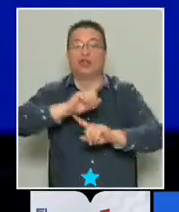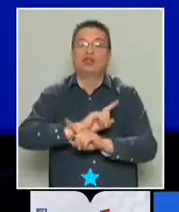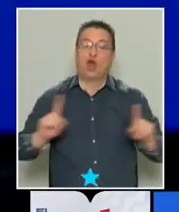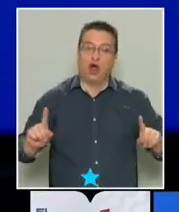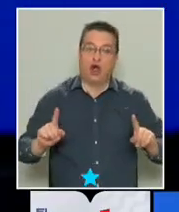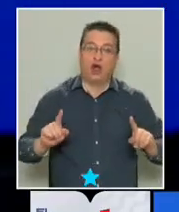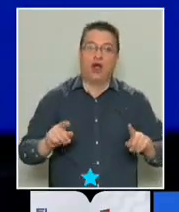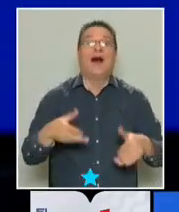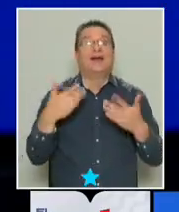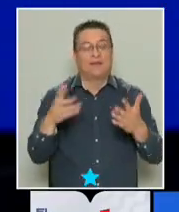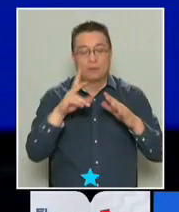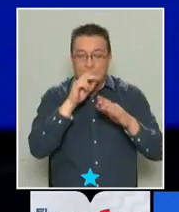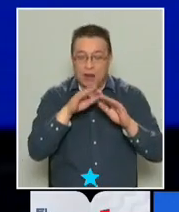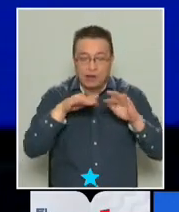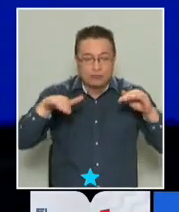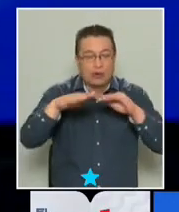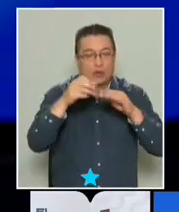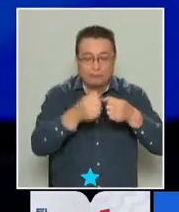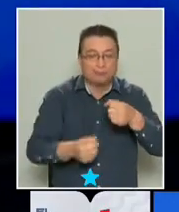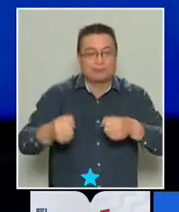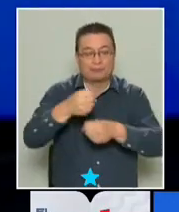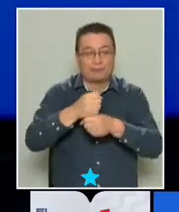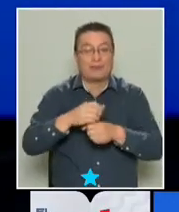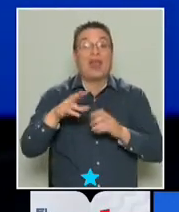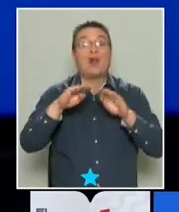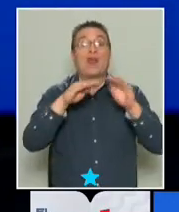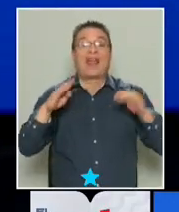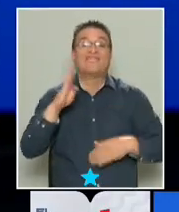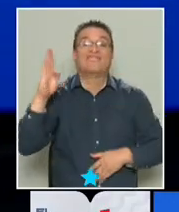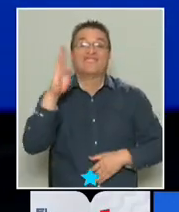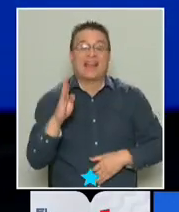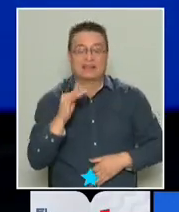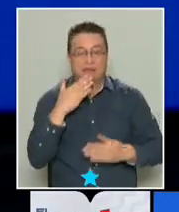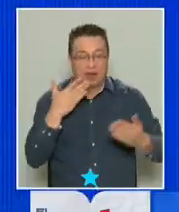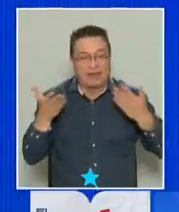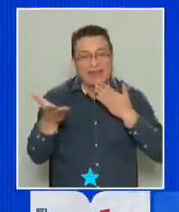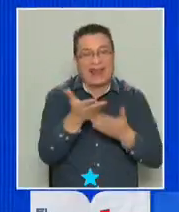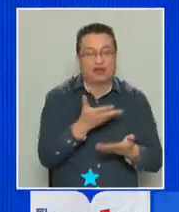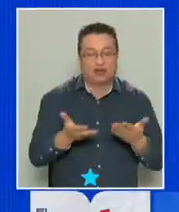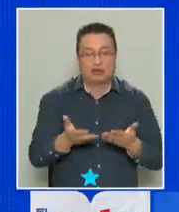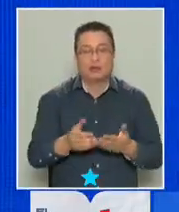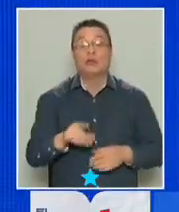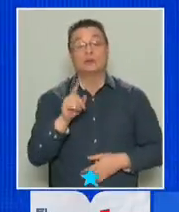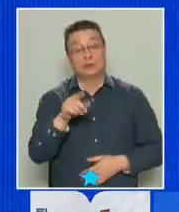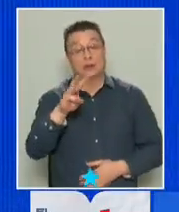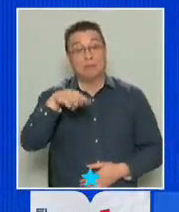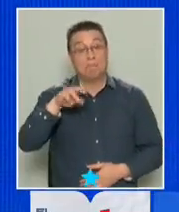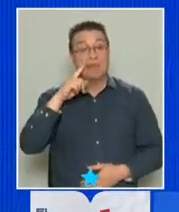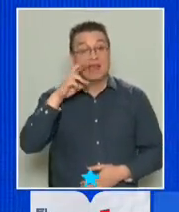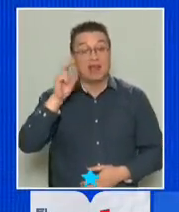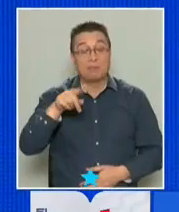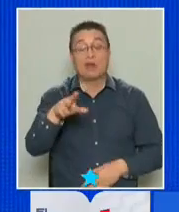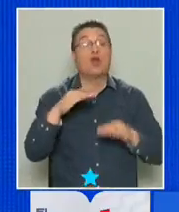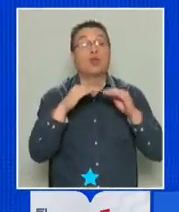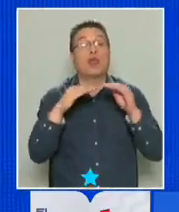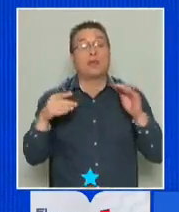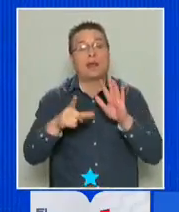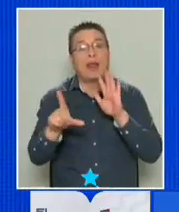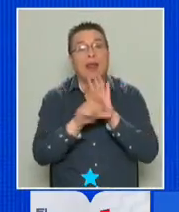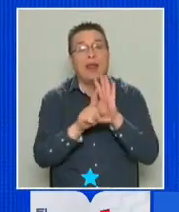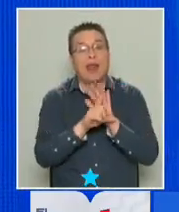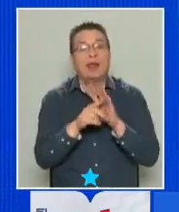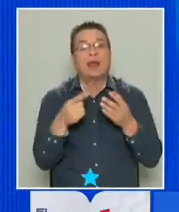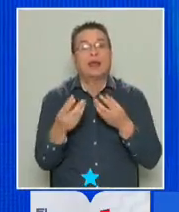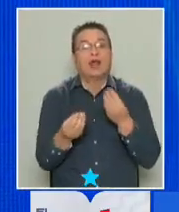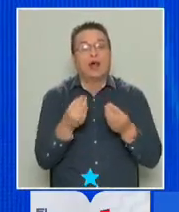complementa pero nunca sustituye la igualdad base de la igualdad de trato miriam seguir un poquito con lo de igualdad ante la ley y como también